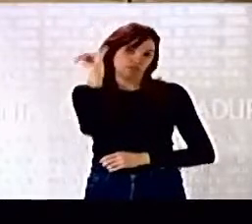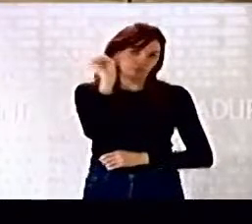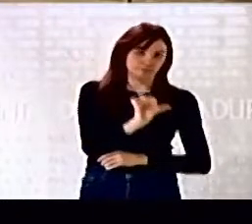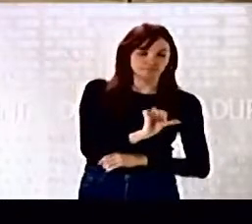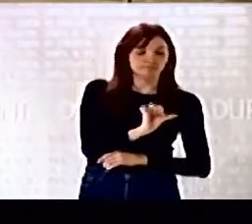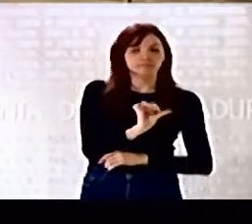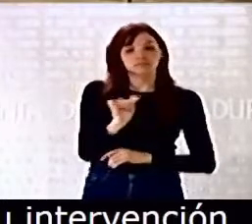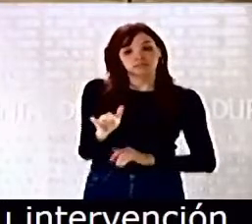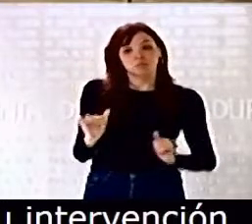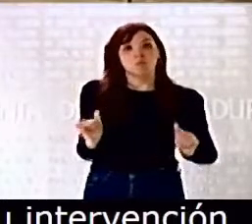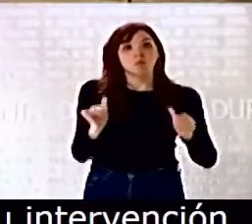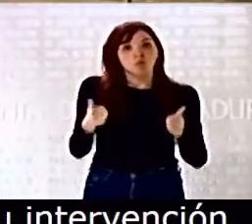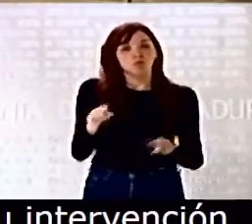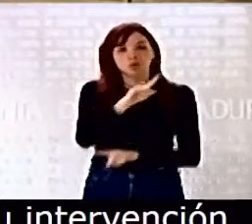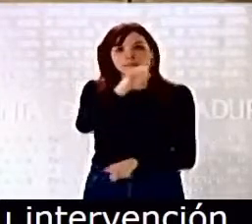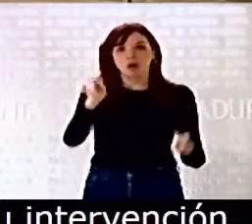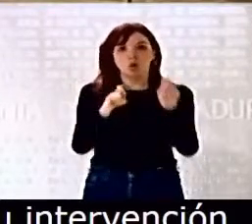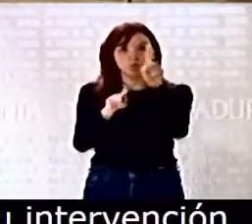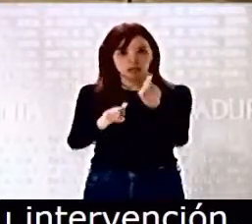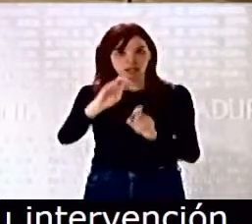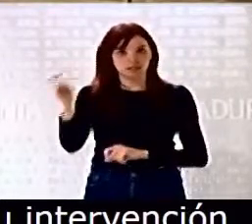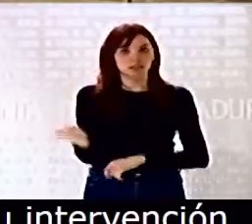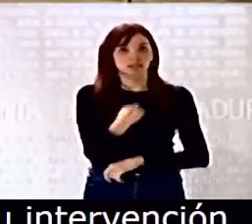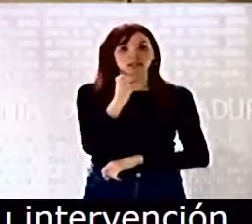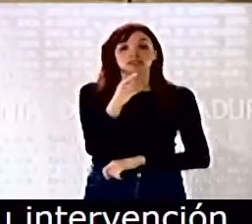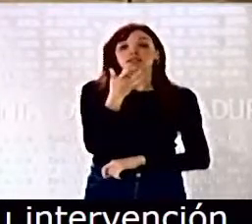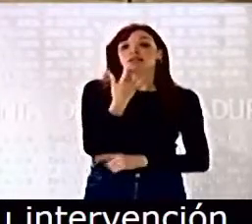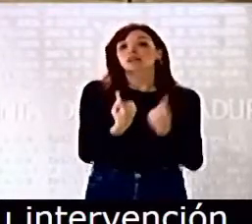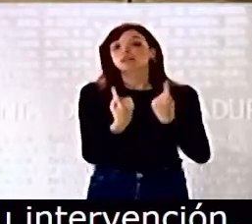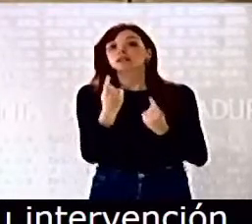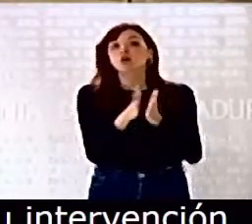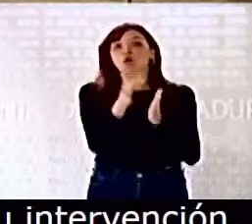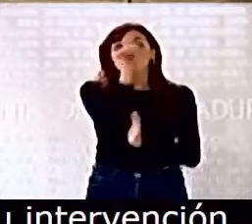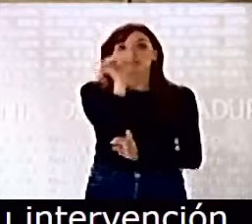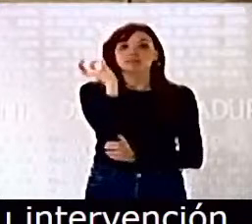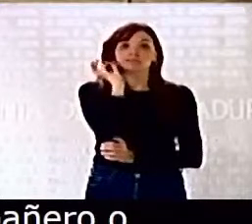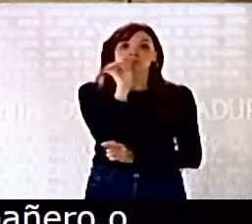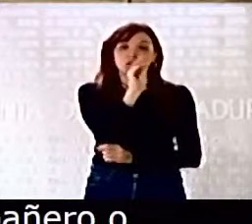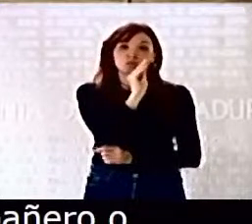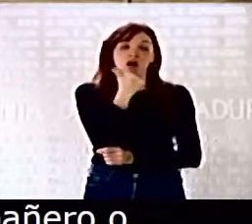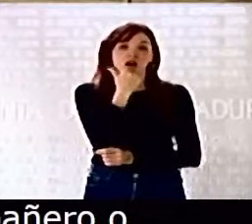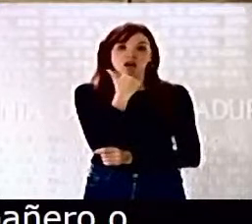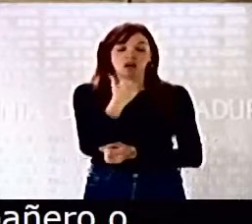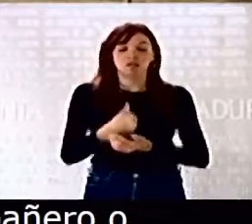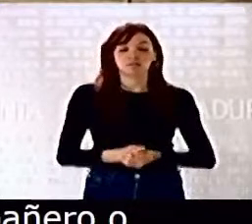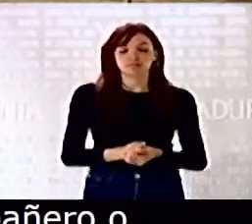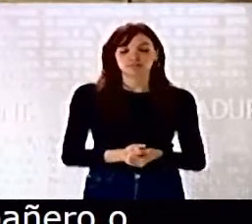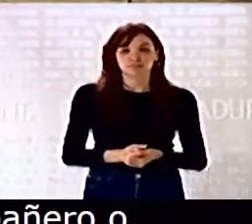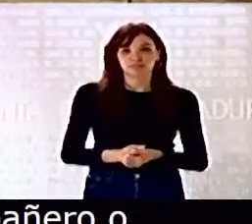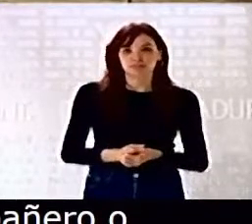Comenzamos con el turno de preguntas. Si algún compañero o compañera tiene alguna pregunta.